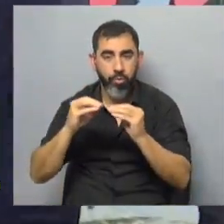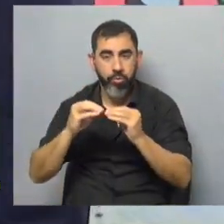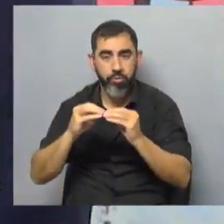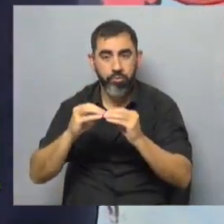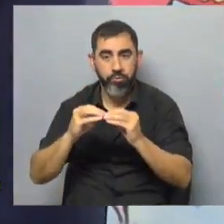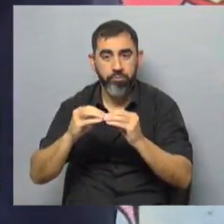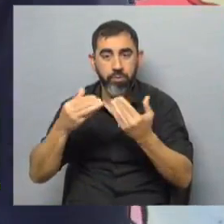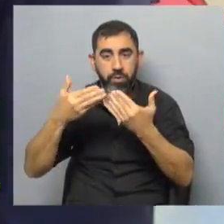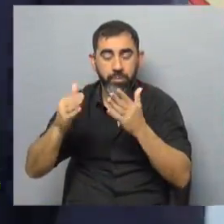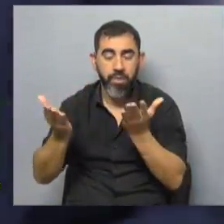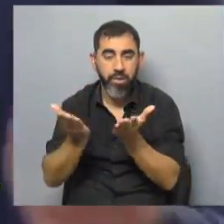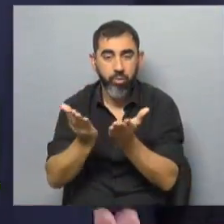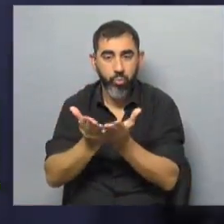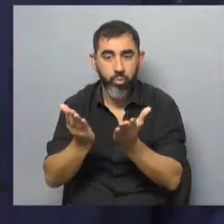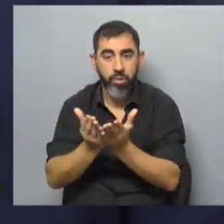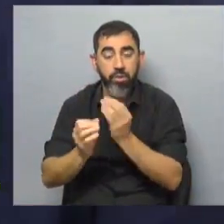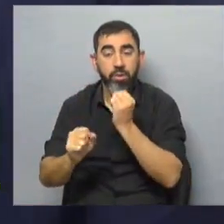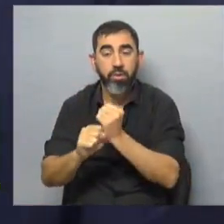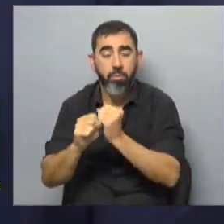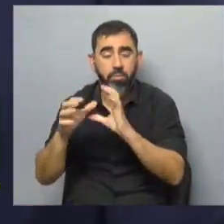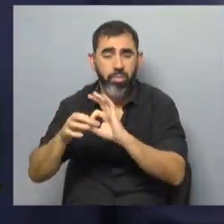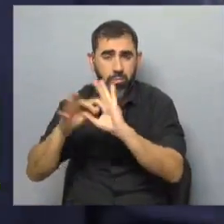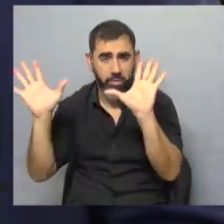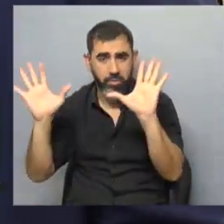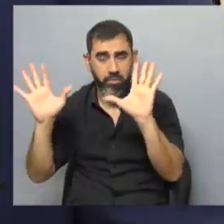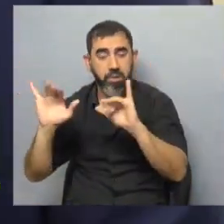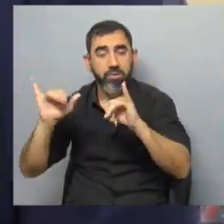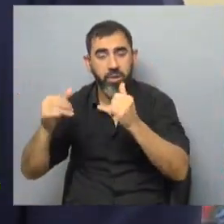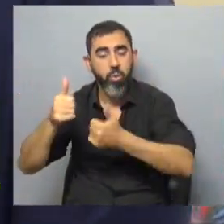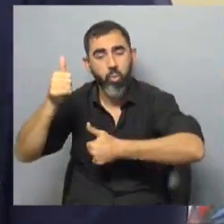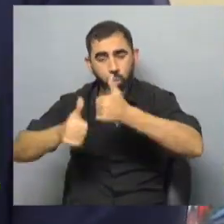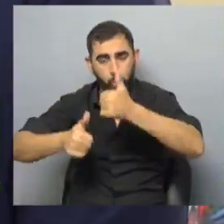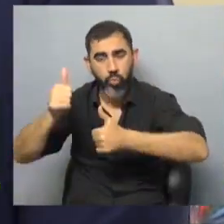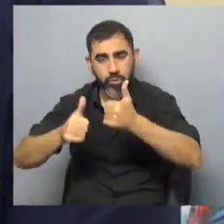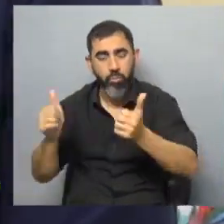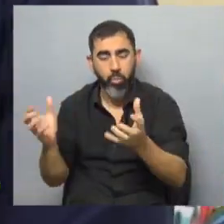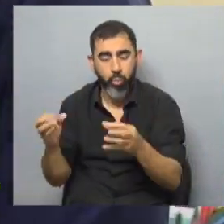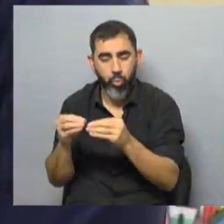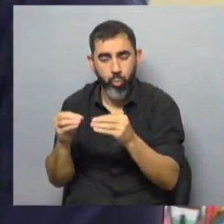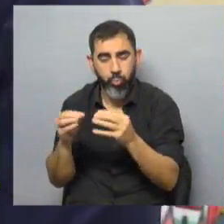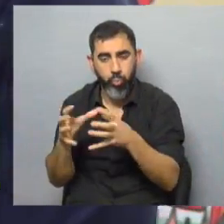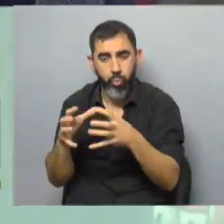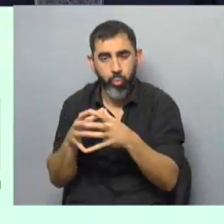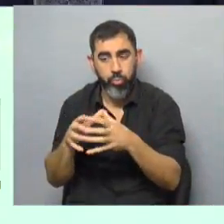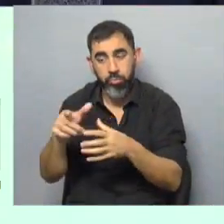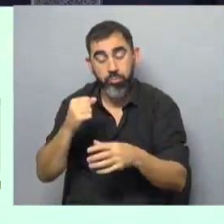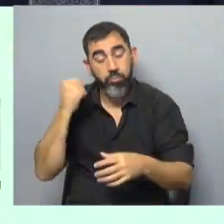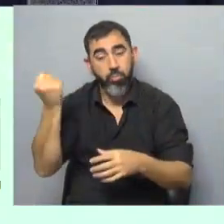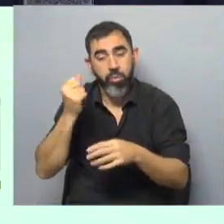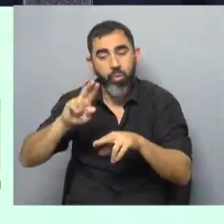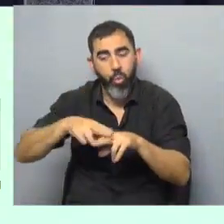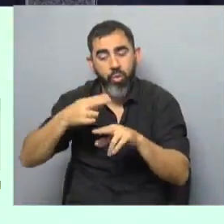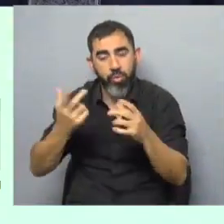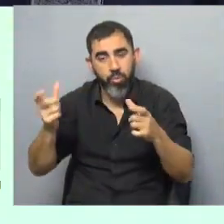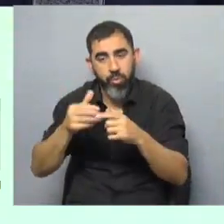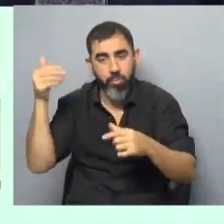desde que arrancó la carrera y trabajamos independiente, ya hemos concursado varias veces juntos y bueno, esta es una ocasión más que importante para volver a juntarnos y